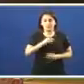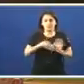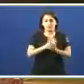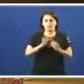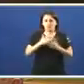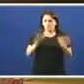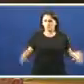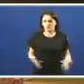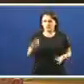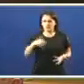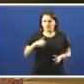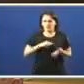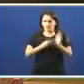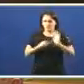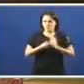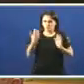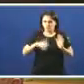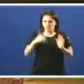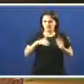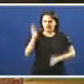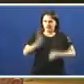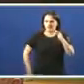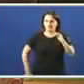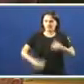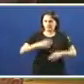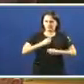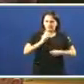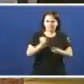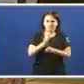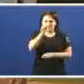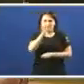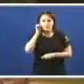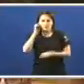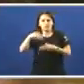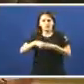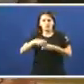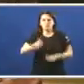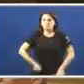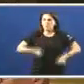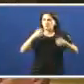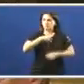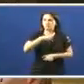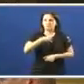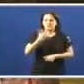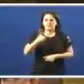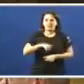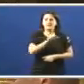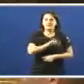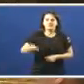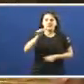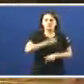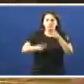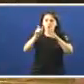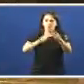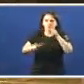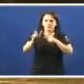situación urxente tamén, é unha situación límite. As traballadoras e os traballadores xa non poden máis e levan semanas